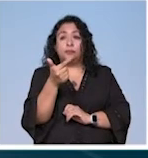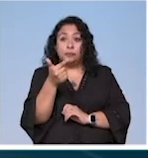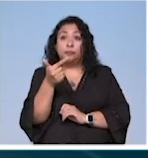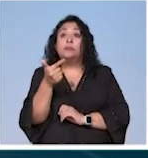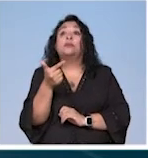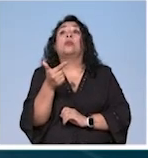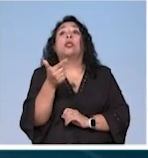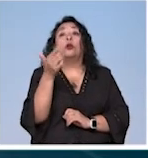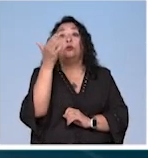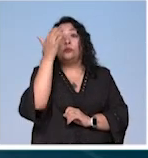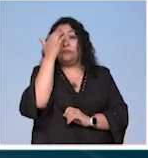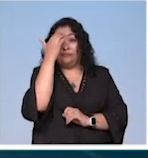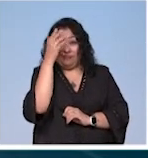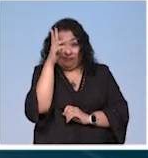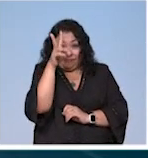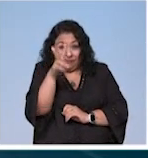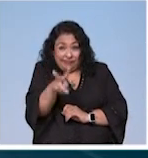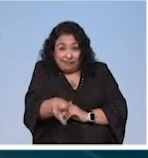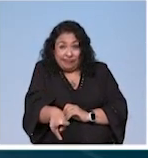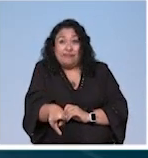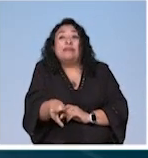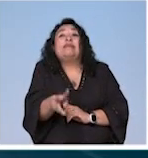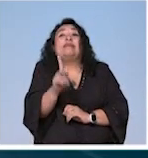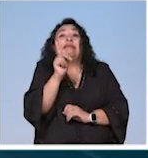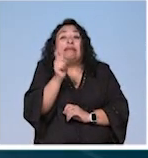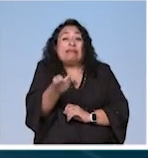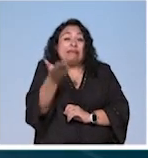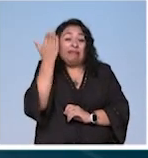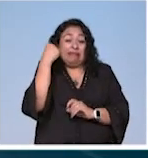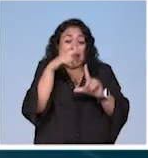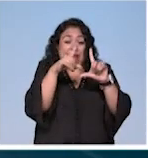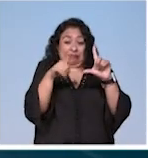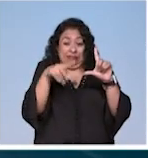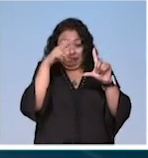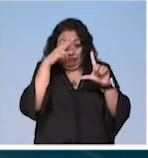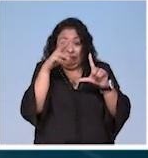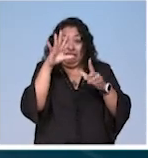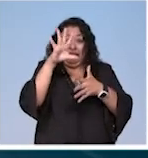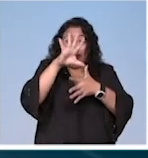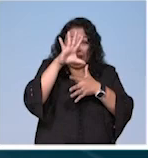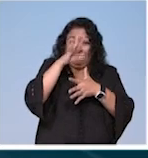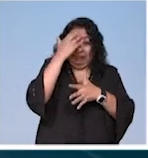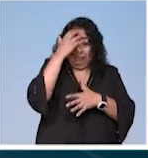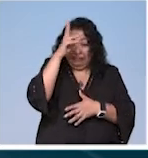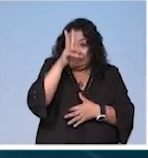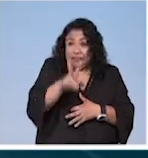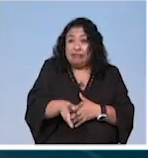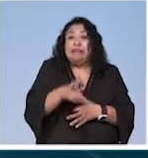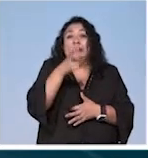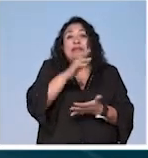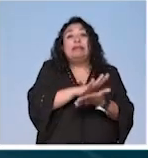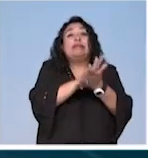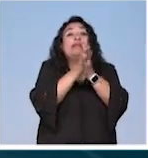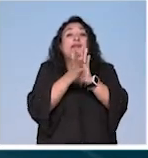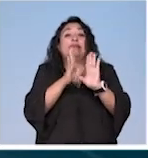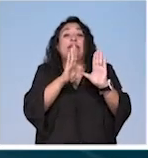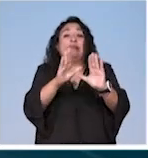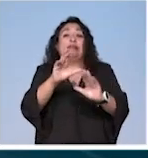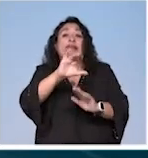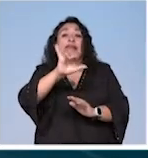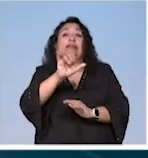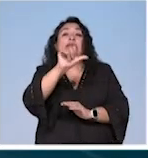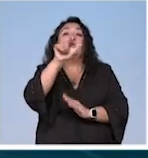el conocimiento verdadero sobre lo que era México y lo que era América fue lo que llevaron los jesuitas a